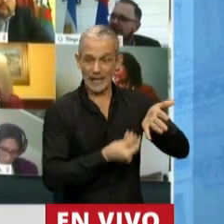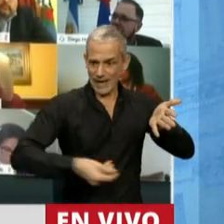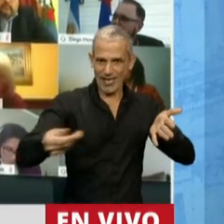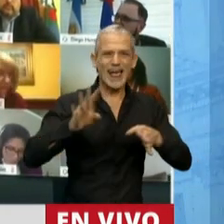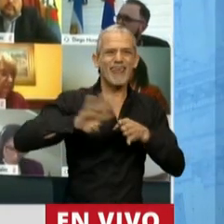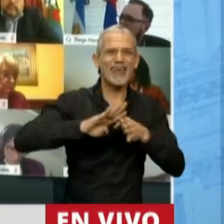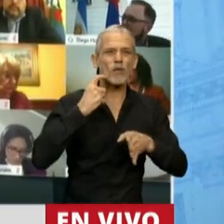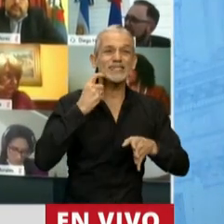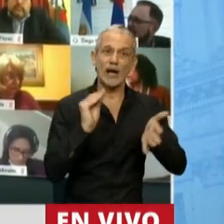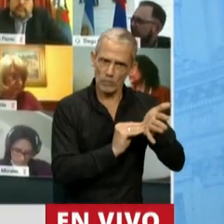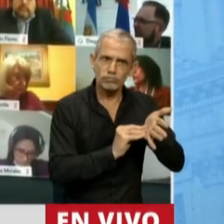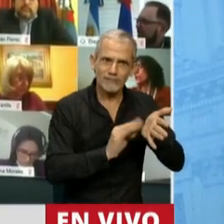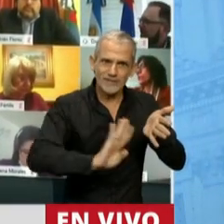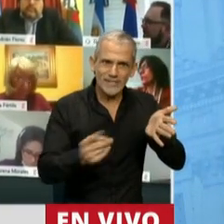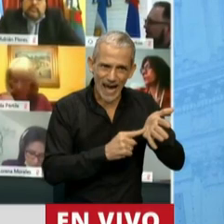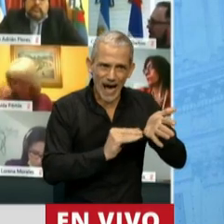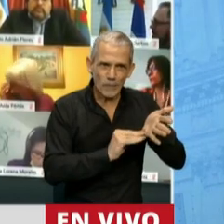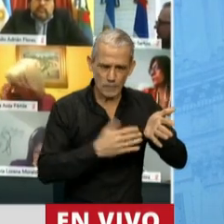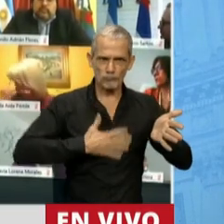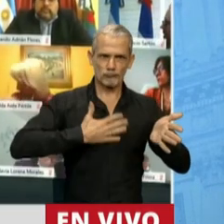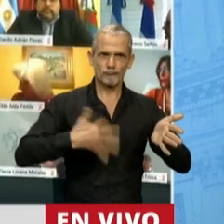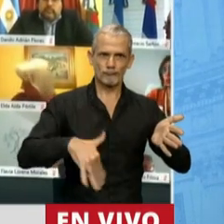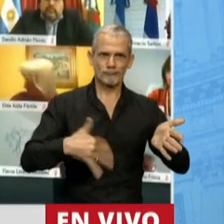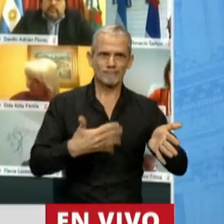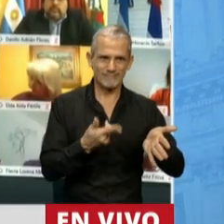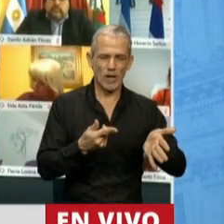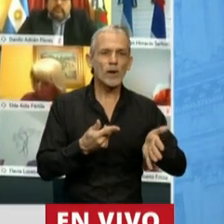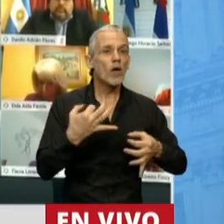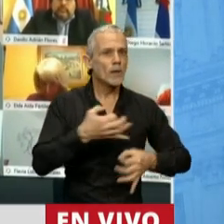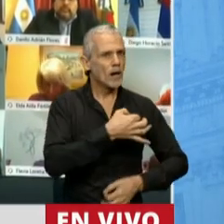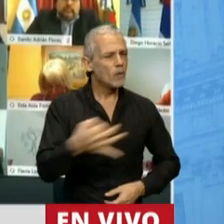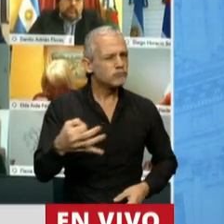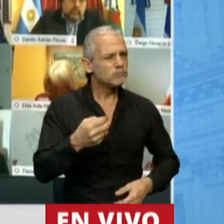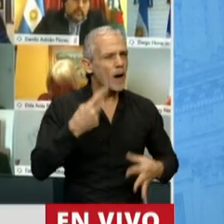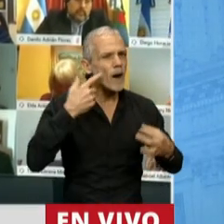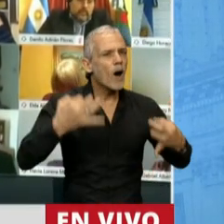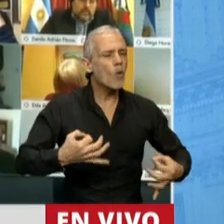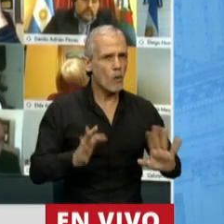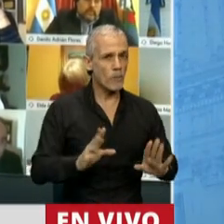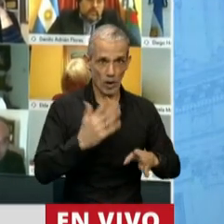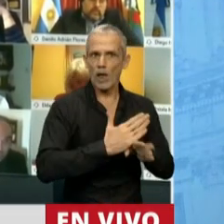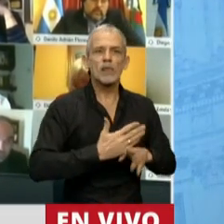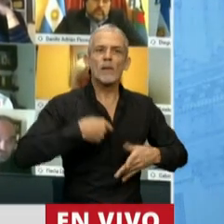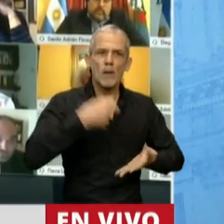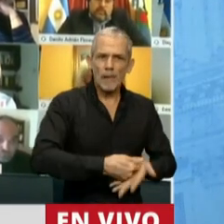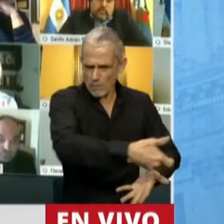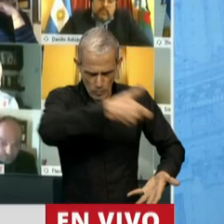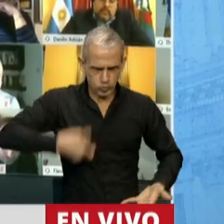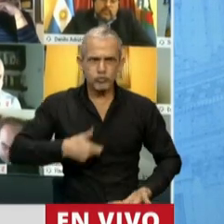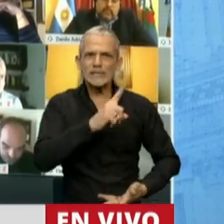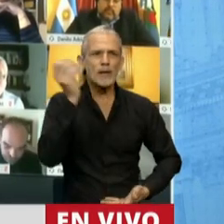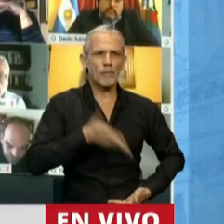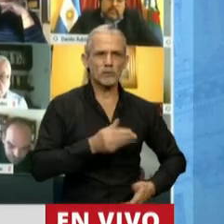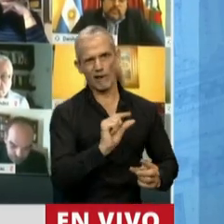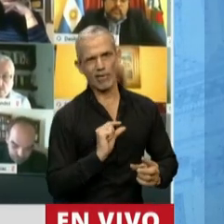pago de la deuda a favor de San Luis. Pero debemos tener la certeza, señor presidente, de que nos deben pagar toda la deuda, y